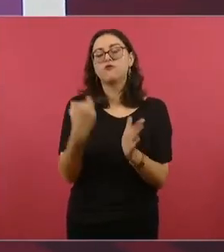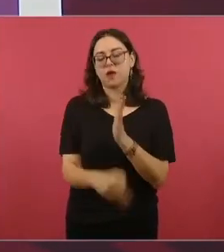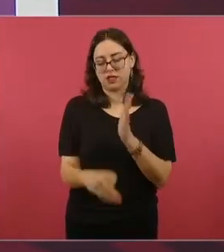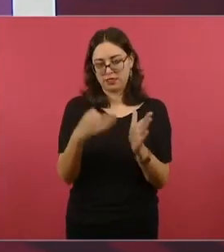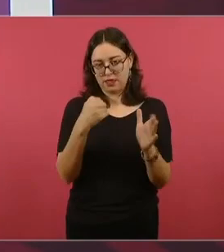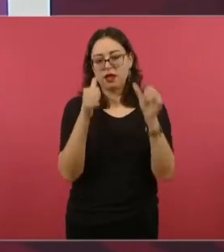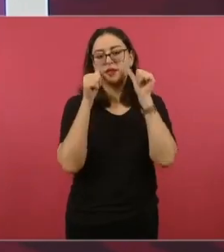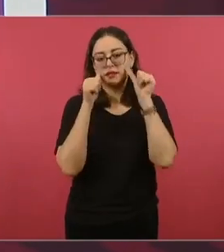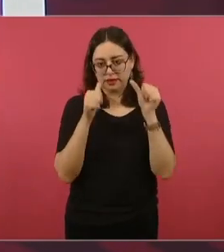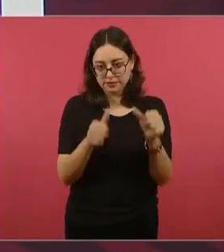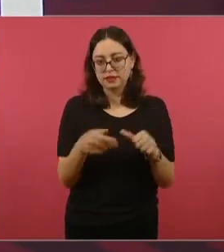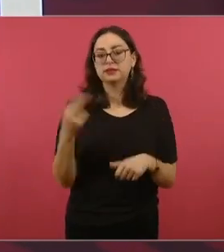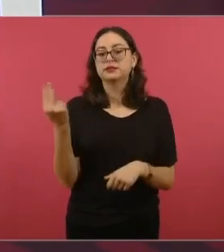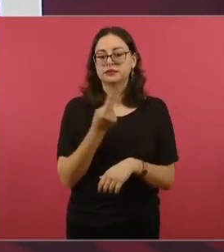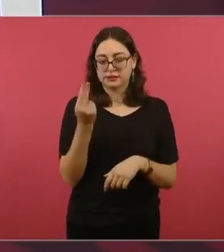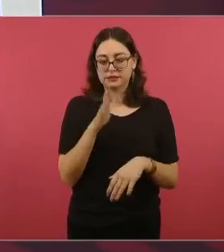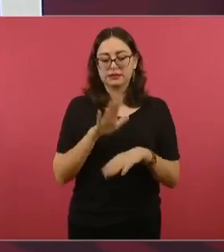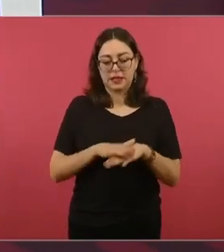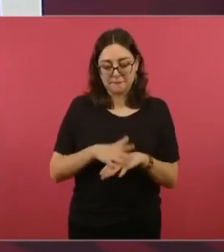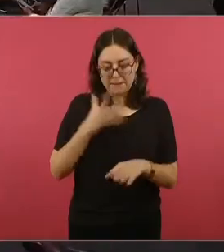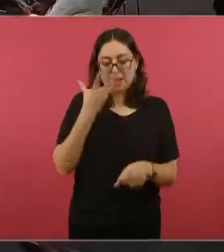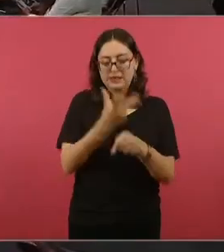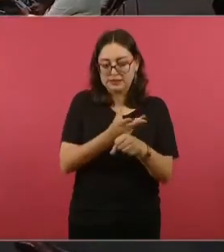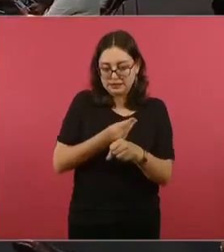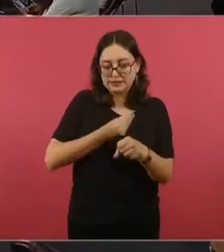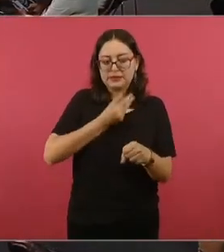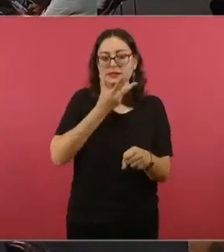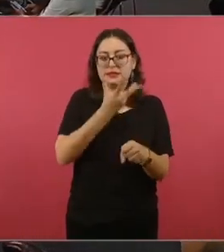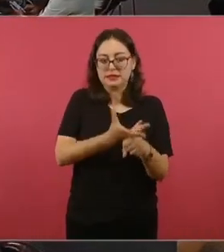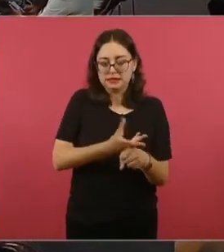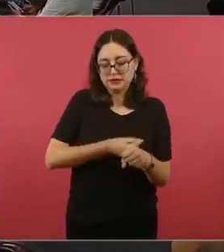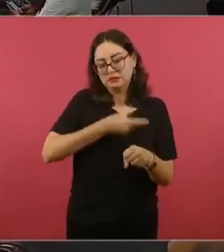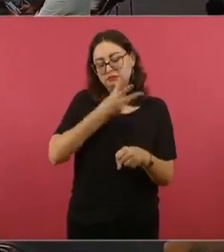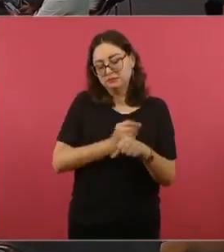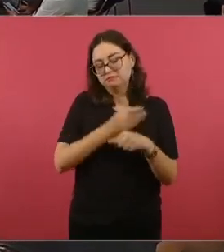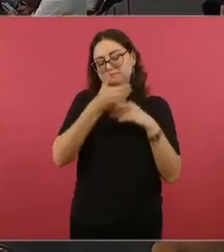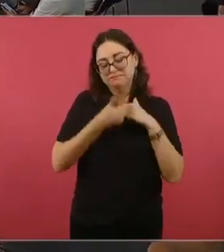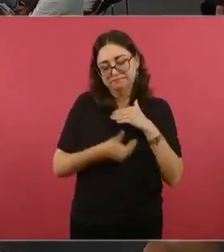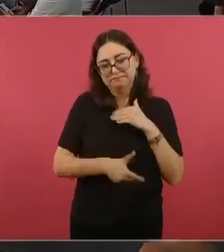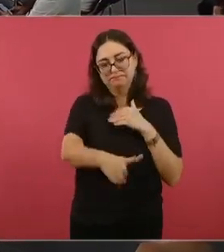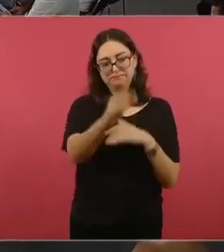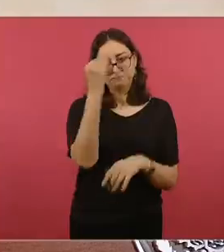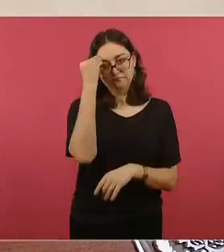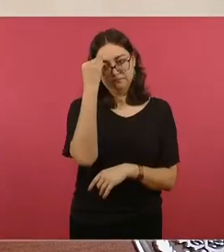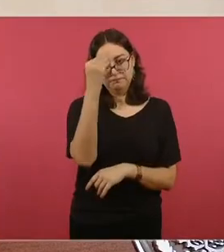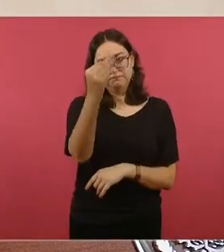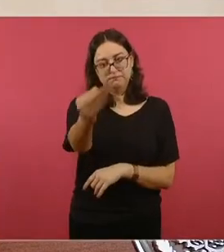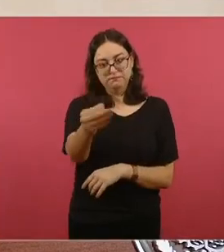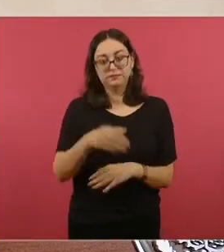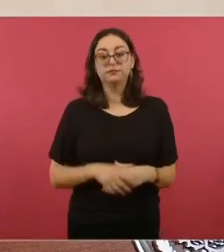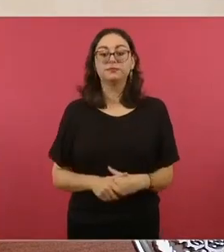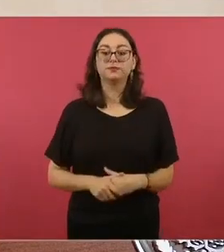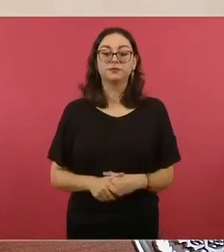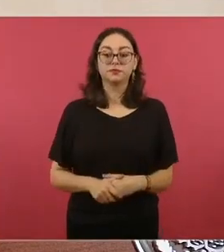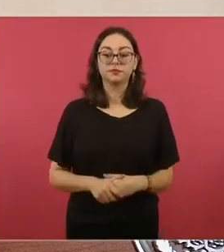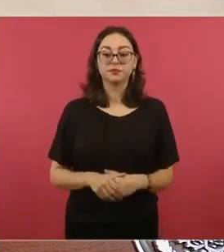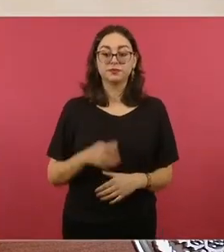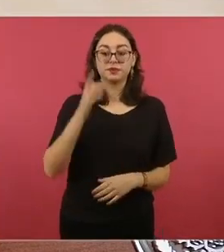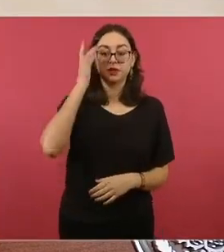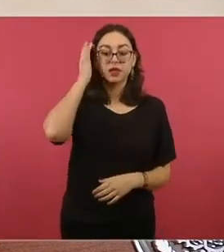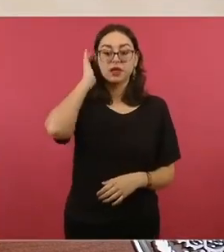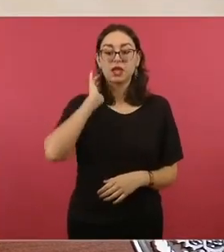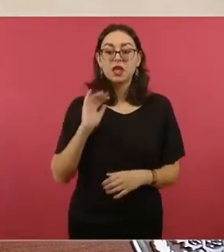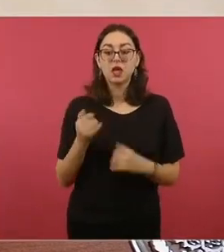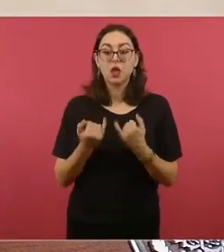y el que se pueda ir también a el manejo